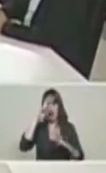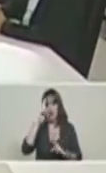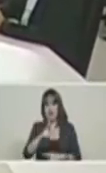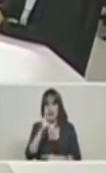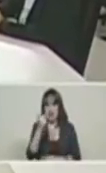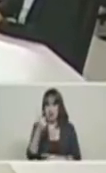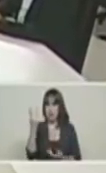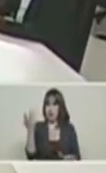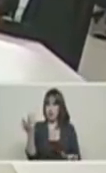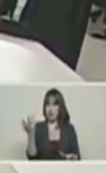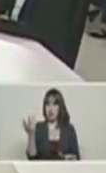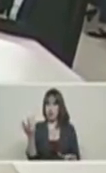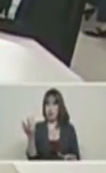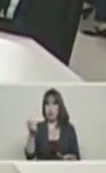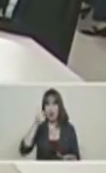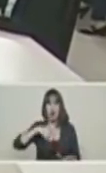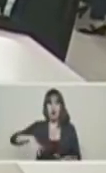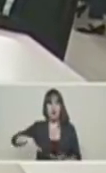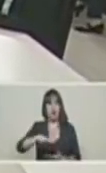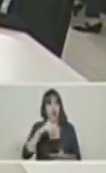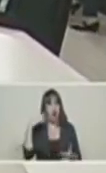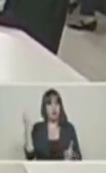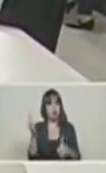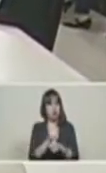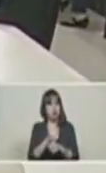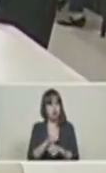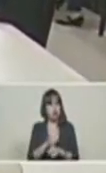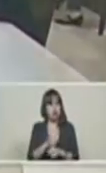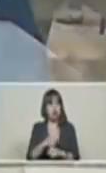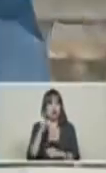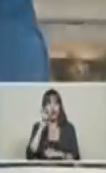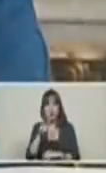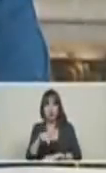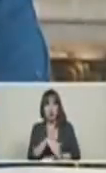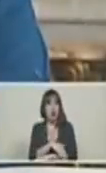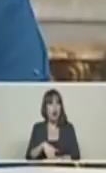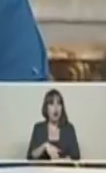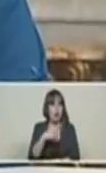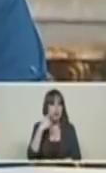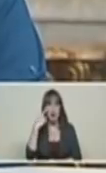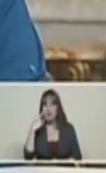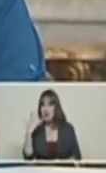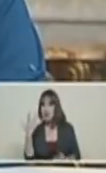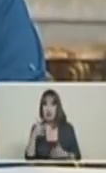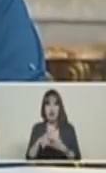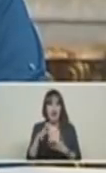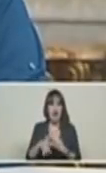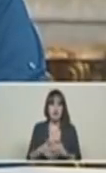pueblo. Yo lo descubrí porque yo ando en la calle, mosca.